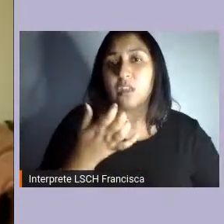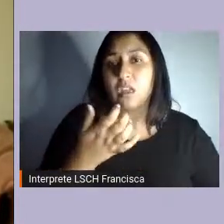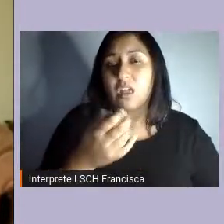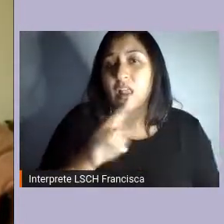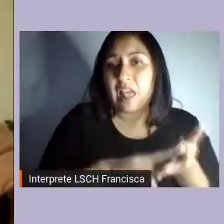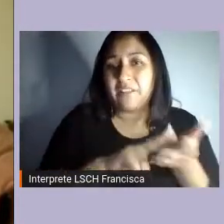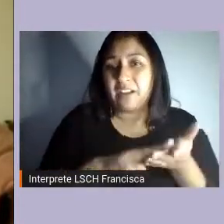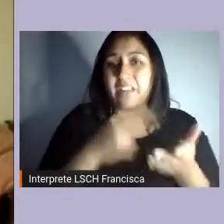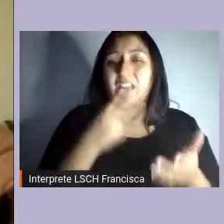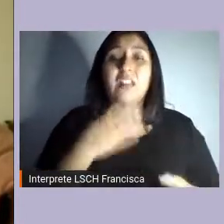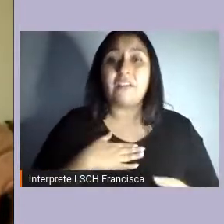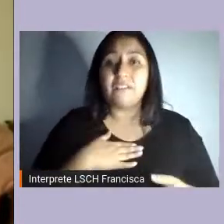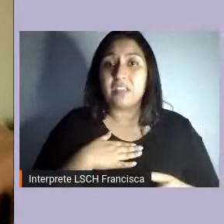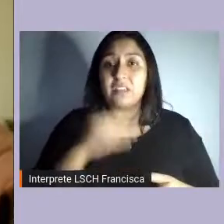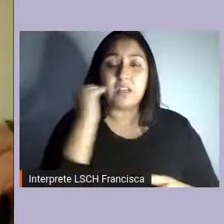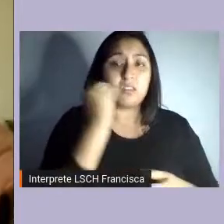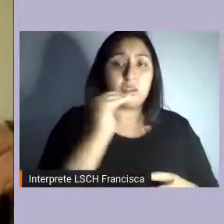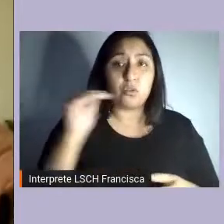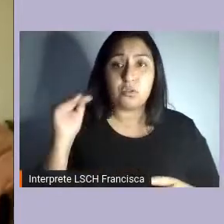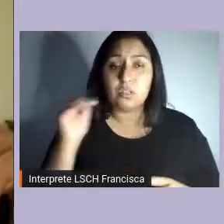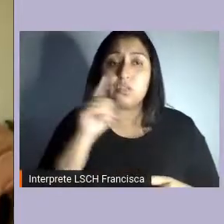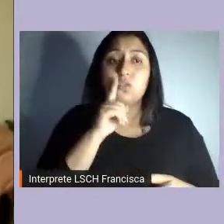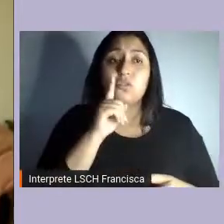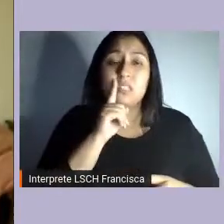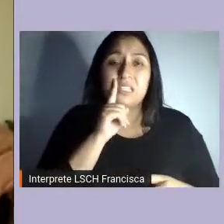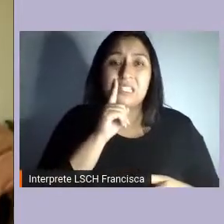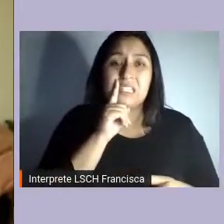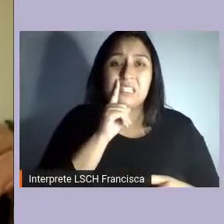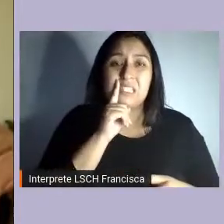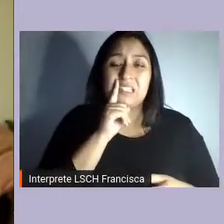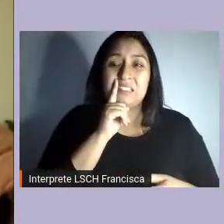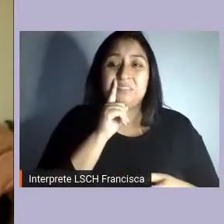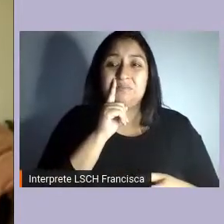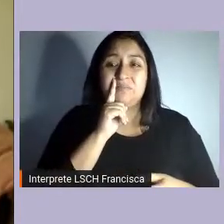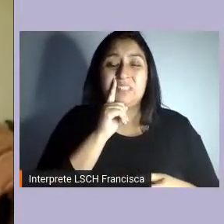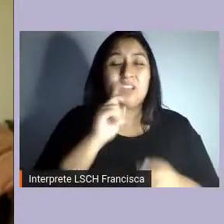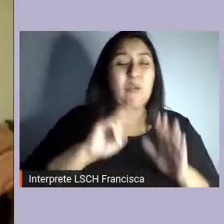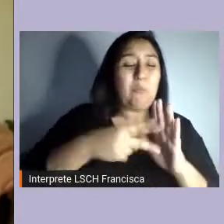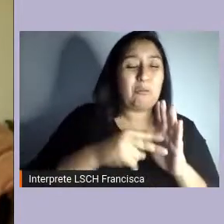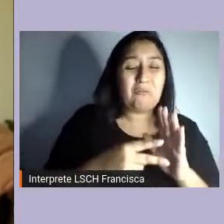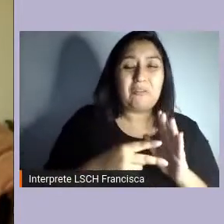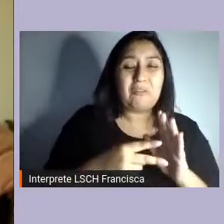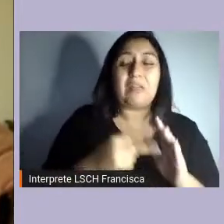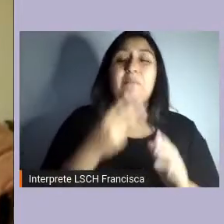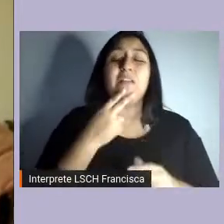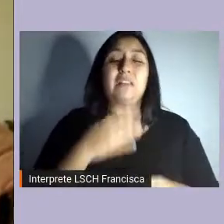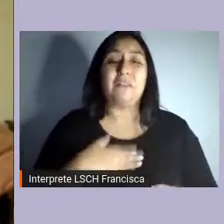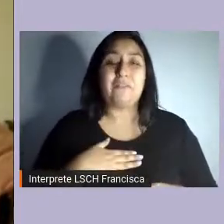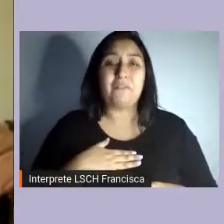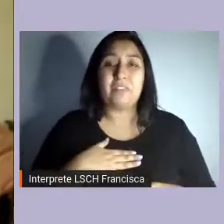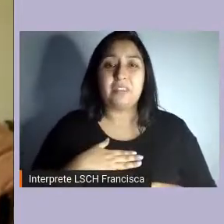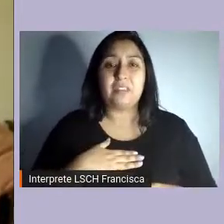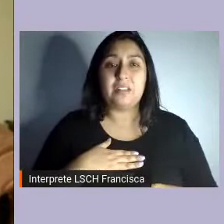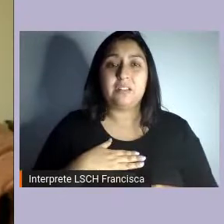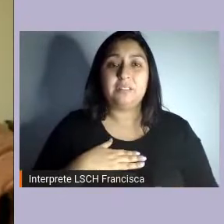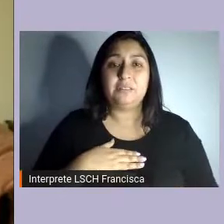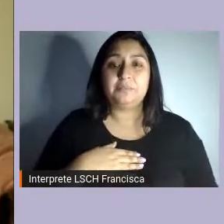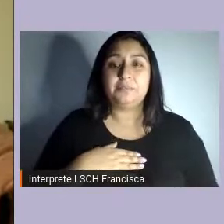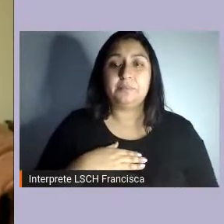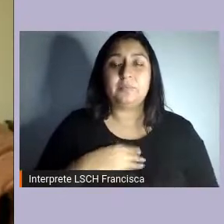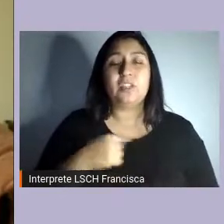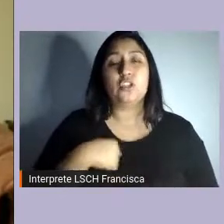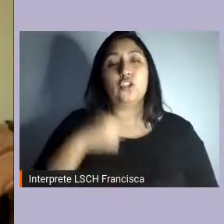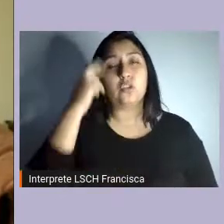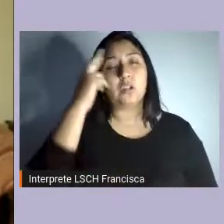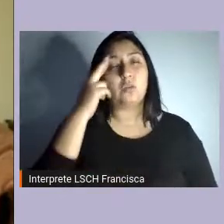tenían y de la tragedia de esas vidas condenadas, ¿no es cierto?, de tantas maneras. Entonces, me acuerdo que lo que